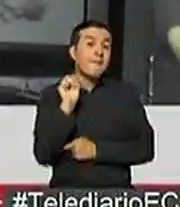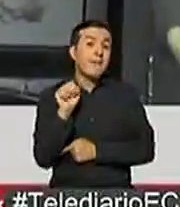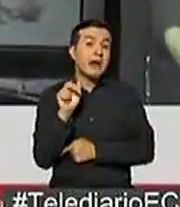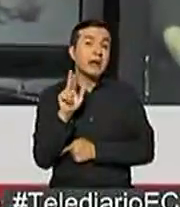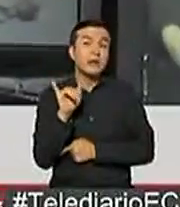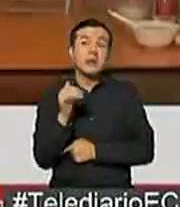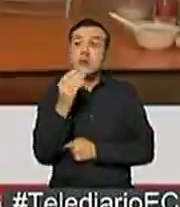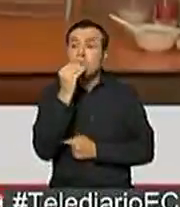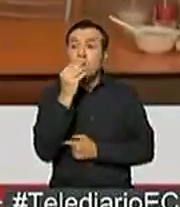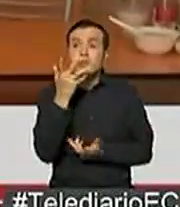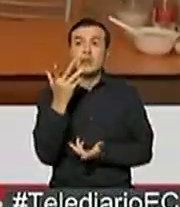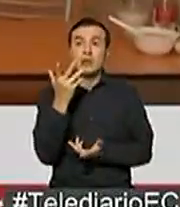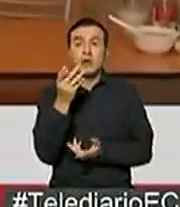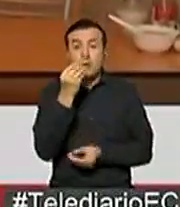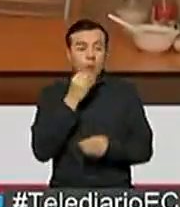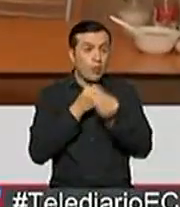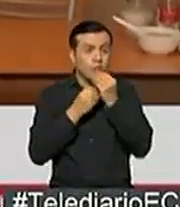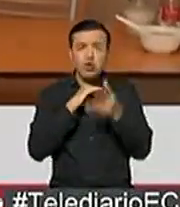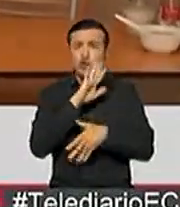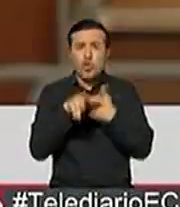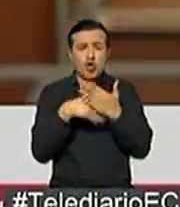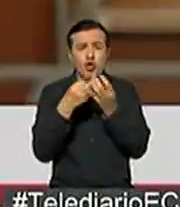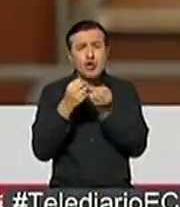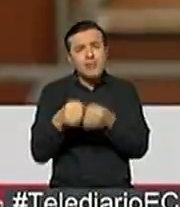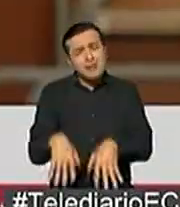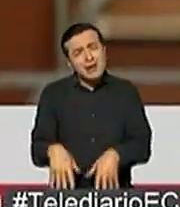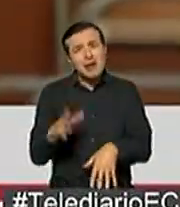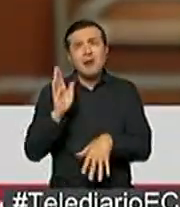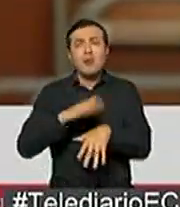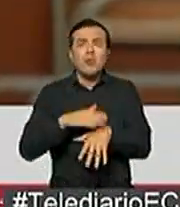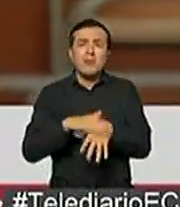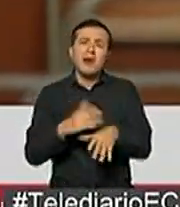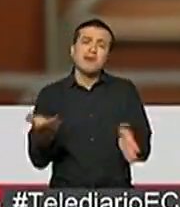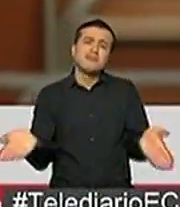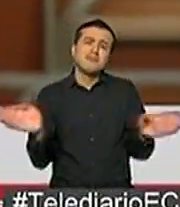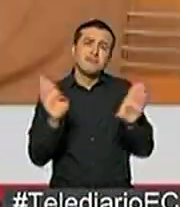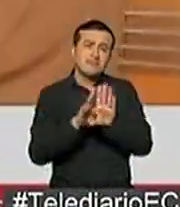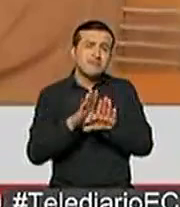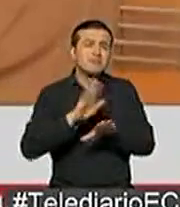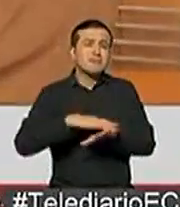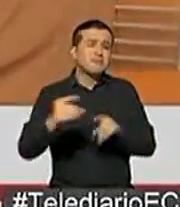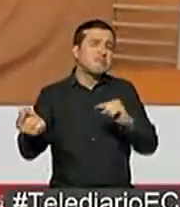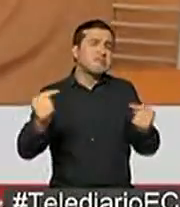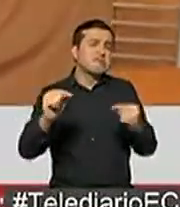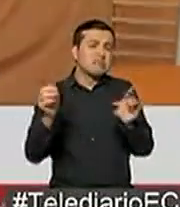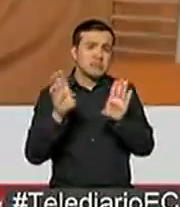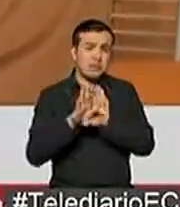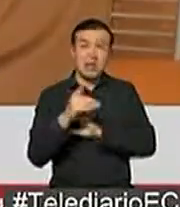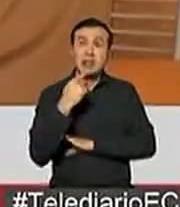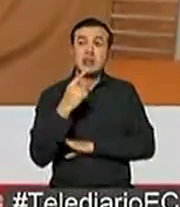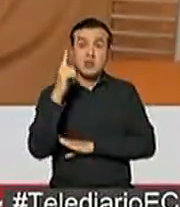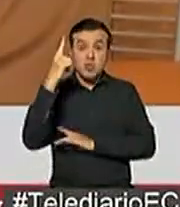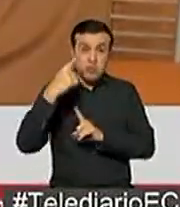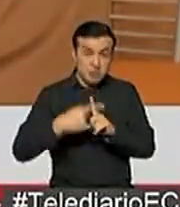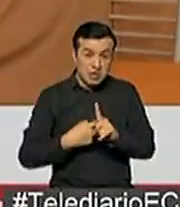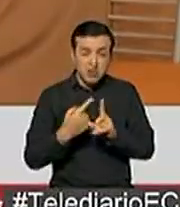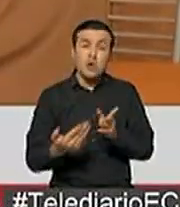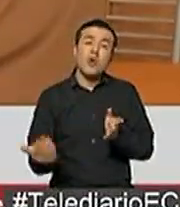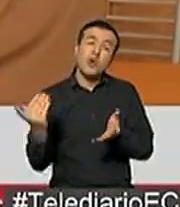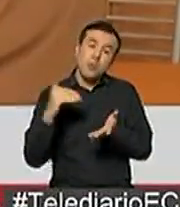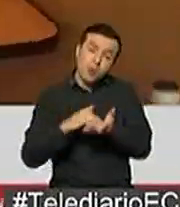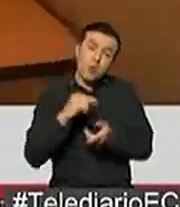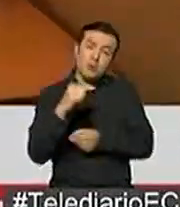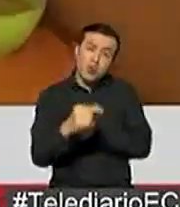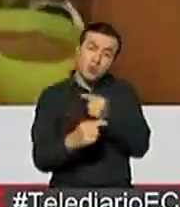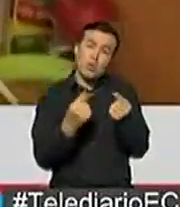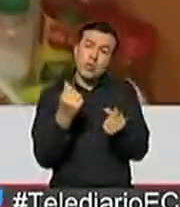quedó con comida los alimentos se le dañaron por el cierre permanente de su negocio ella calcula en un mes empezará a recuperarse